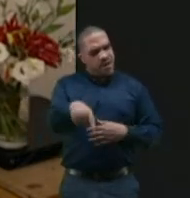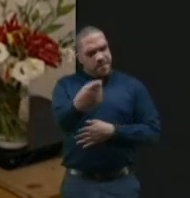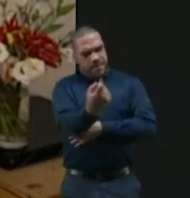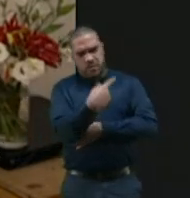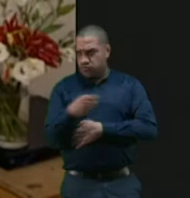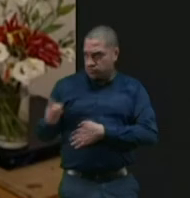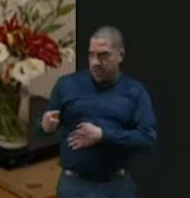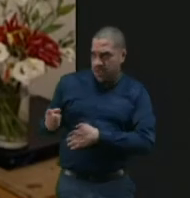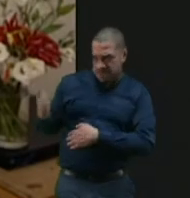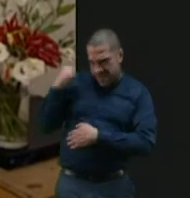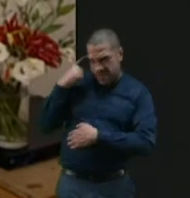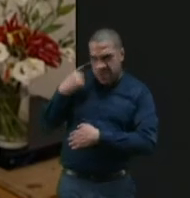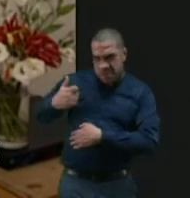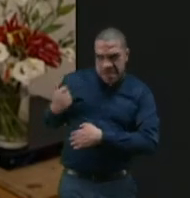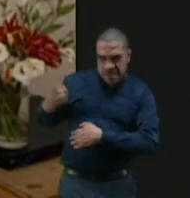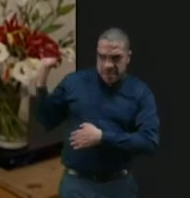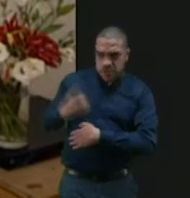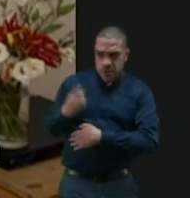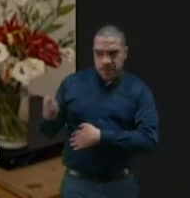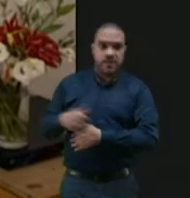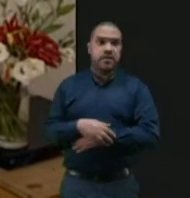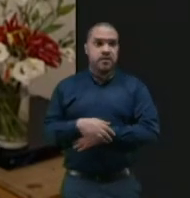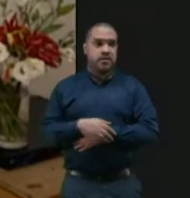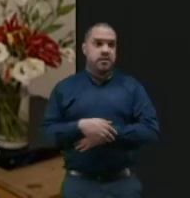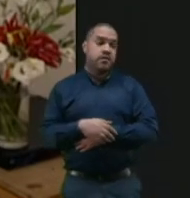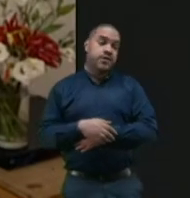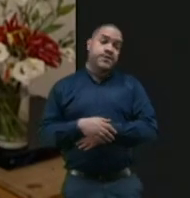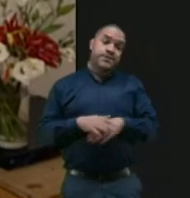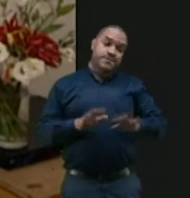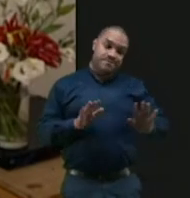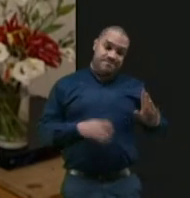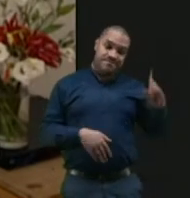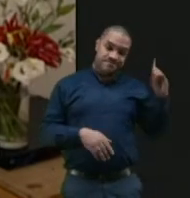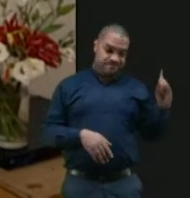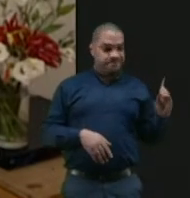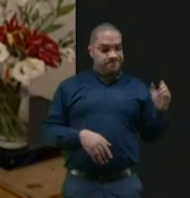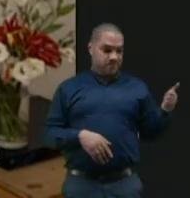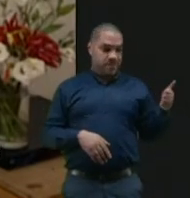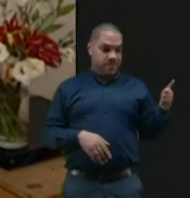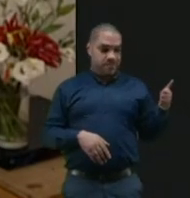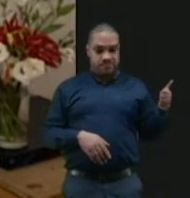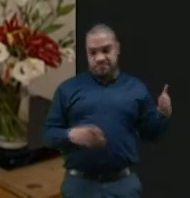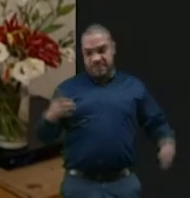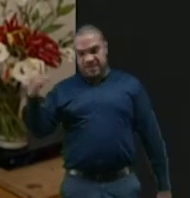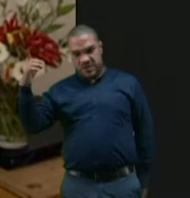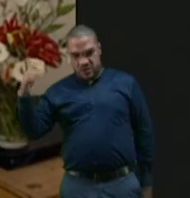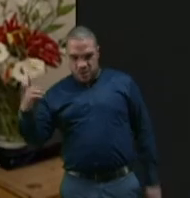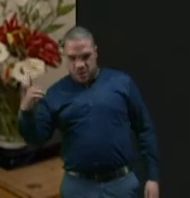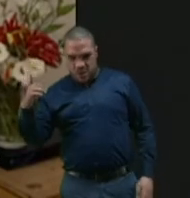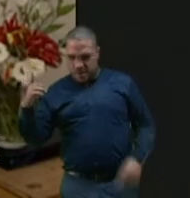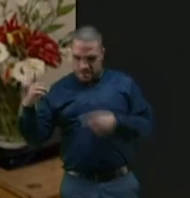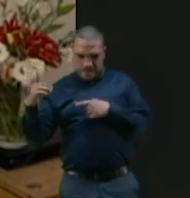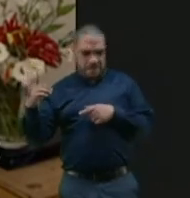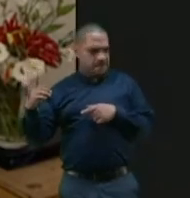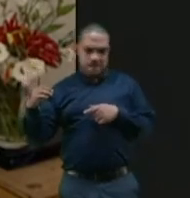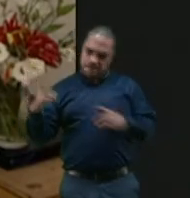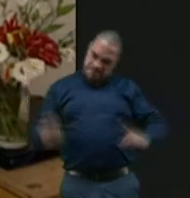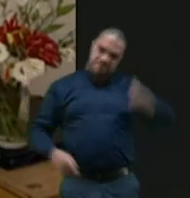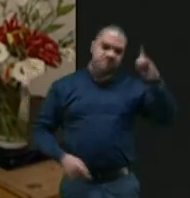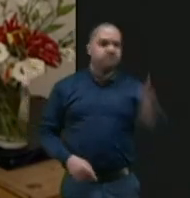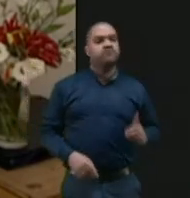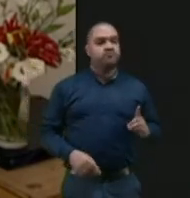correcta. Y yo digo, bueno, ¿hay decisiones buenas o no hay decisiones? Porque cuando ustedes toman una